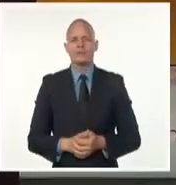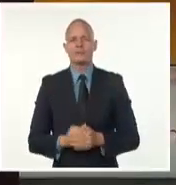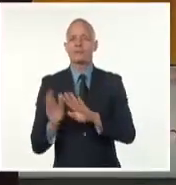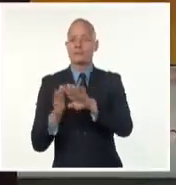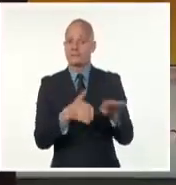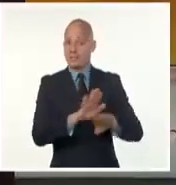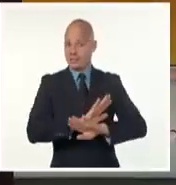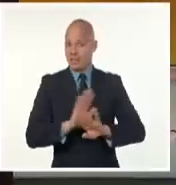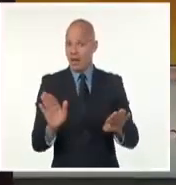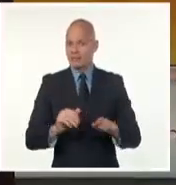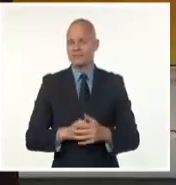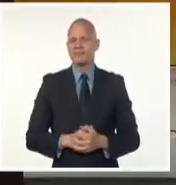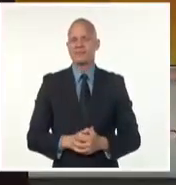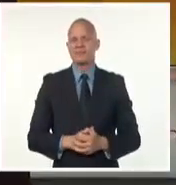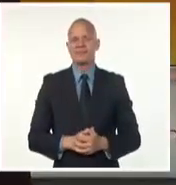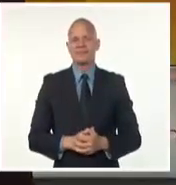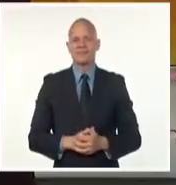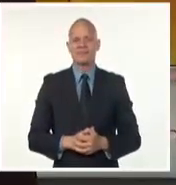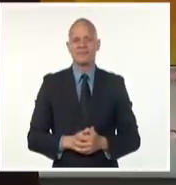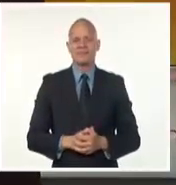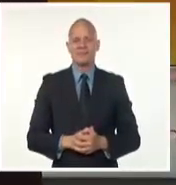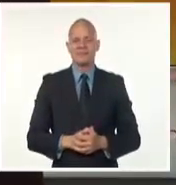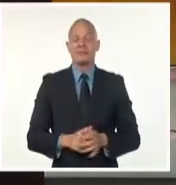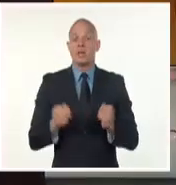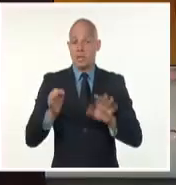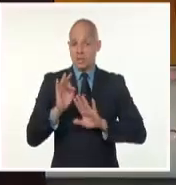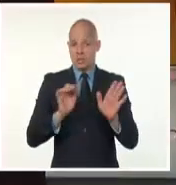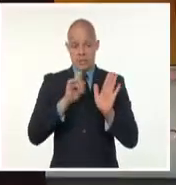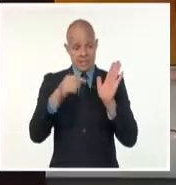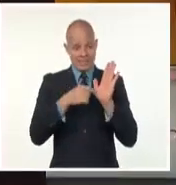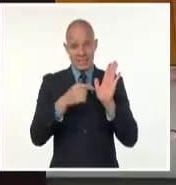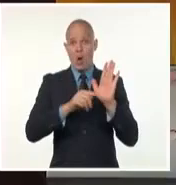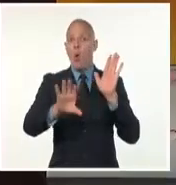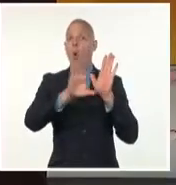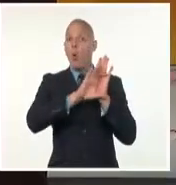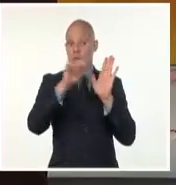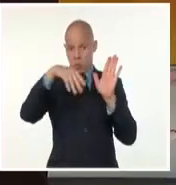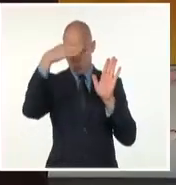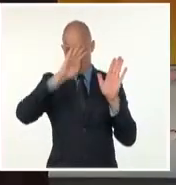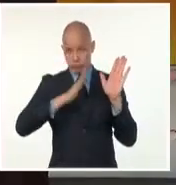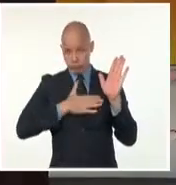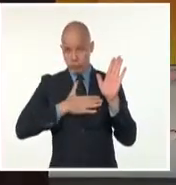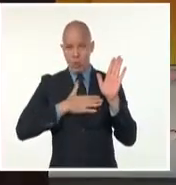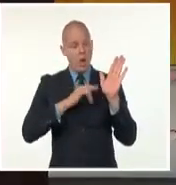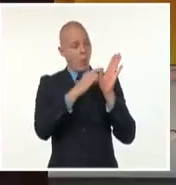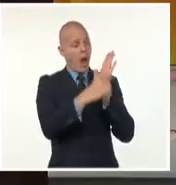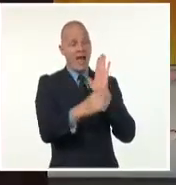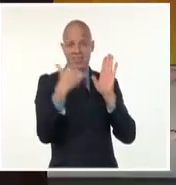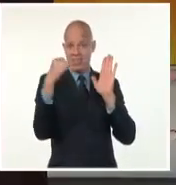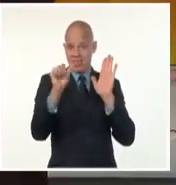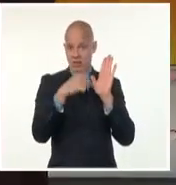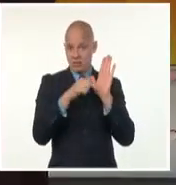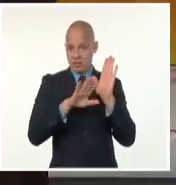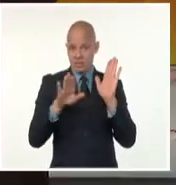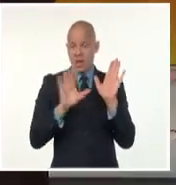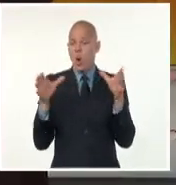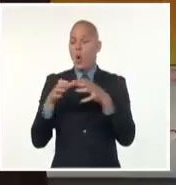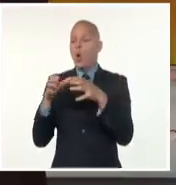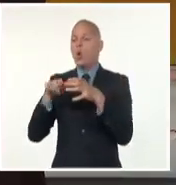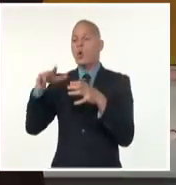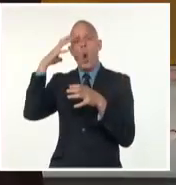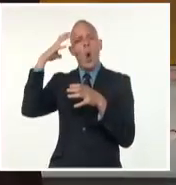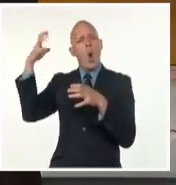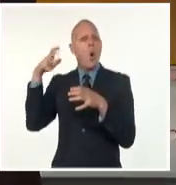Y precisamente en cumplimiento de la disposición transitoria décima de la Constitución de la República de Cuba, el Consejo de Gobierno del Tribunal Supremo